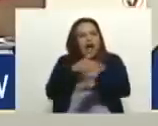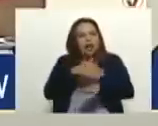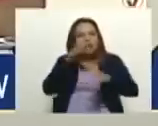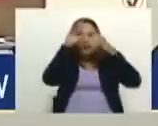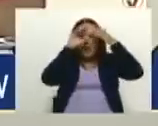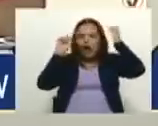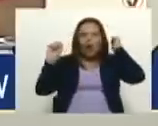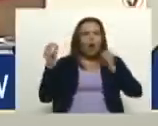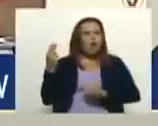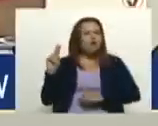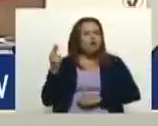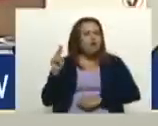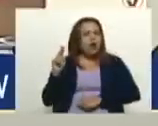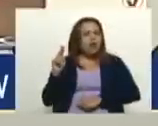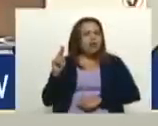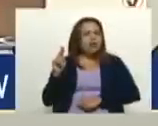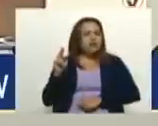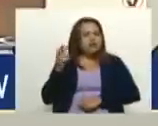Uruguay,